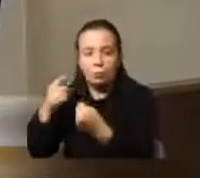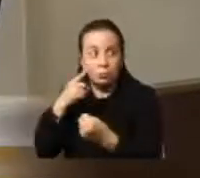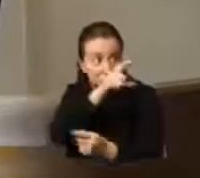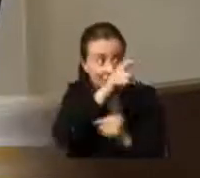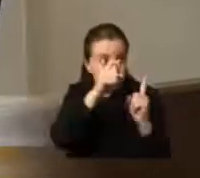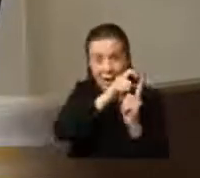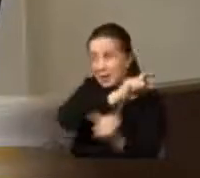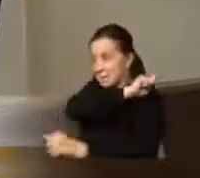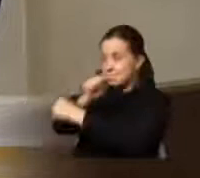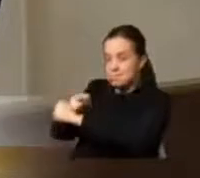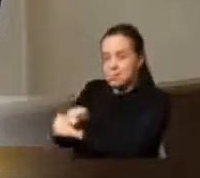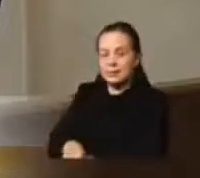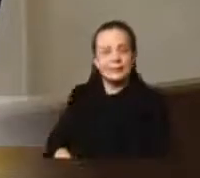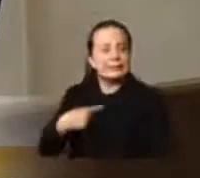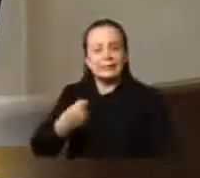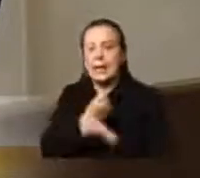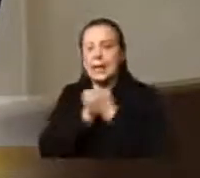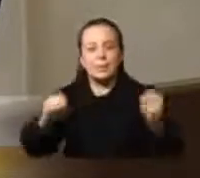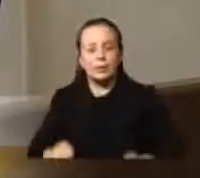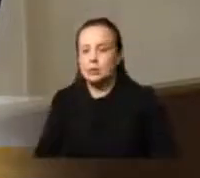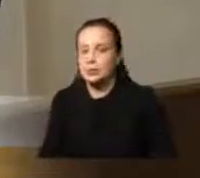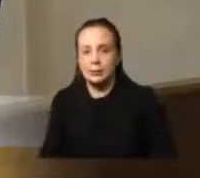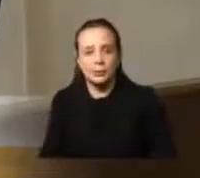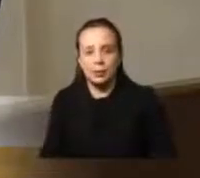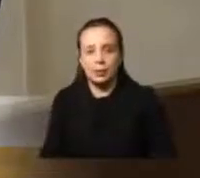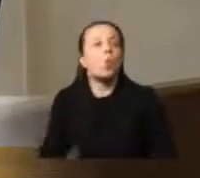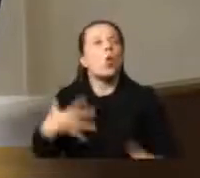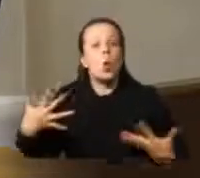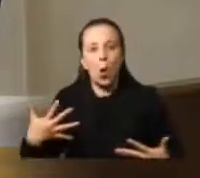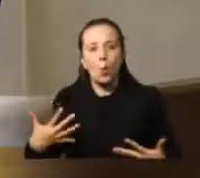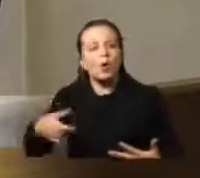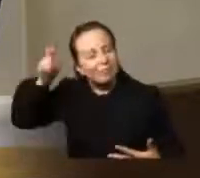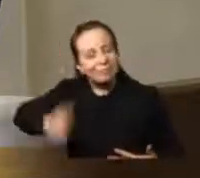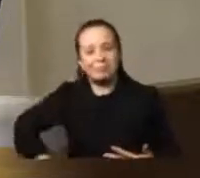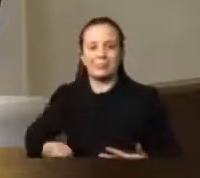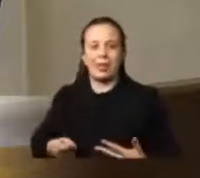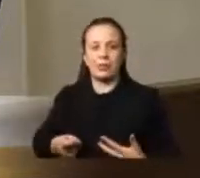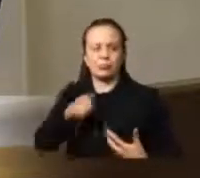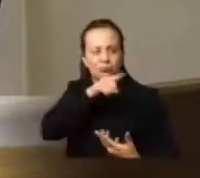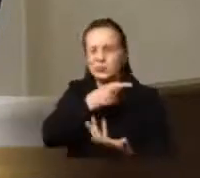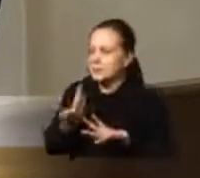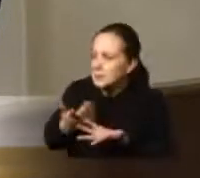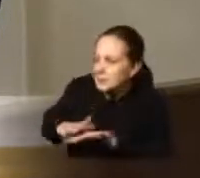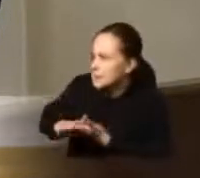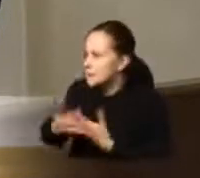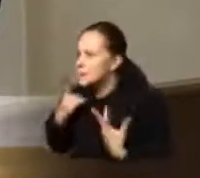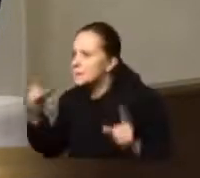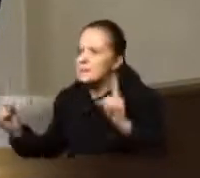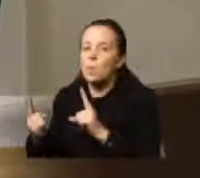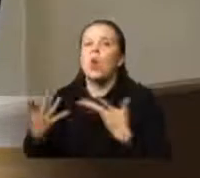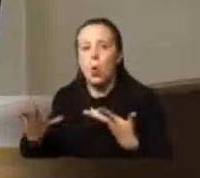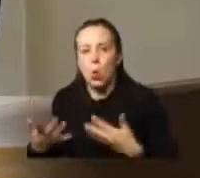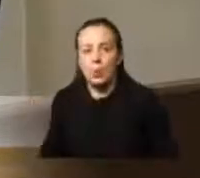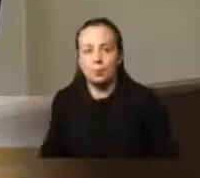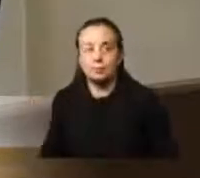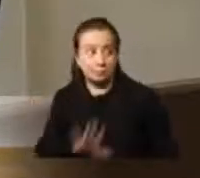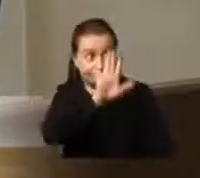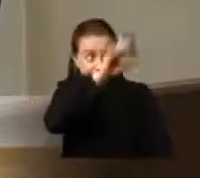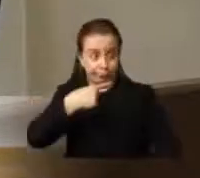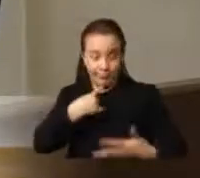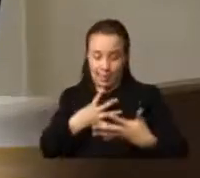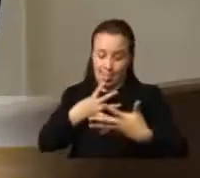tipo de procedimientos tiene que ser tratado de manera diferente. Y me voy a permitir aquí